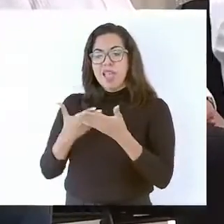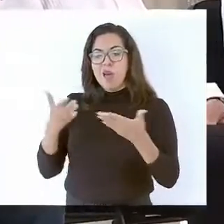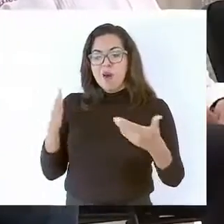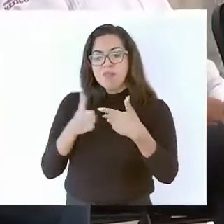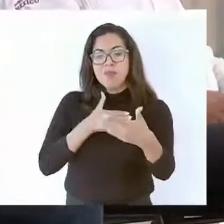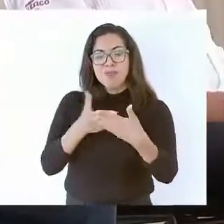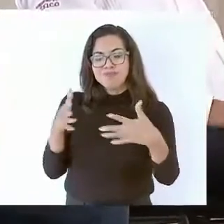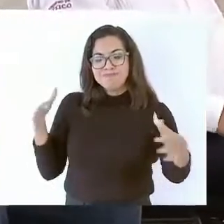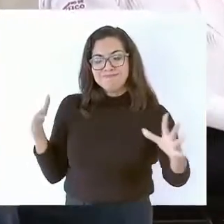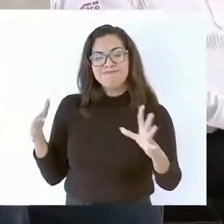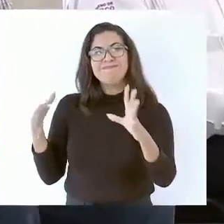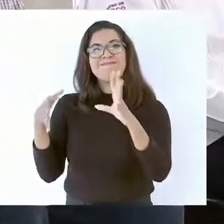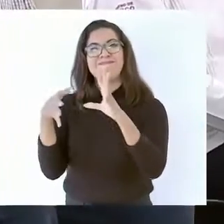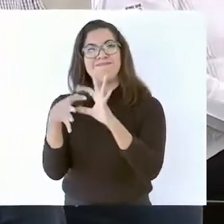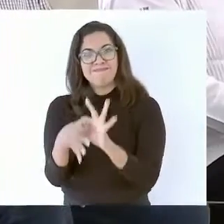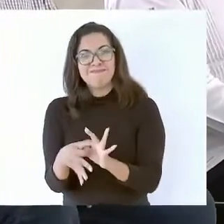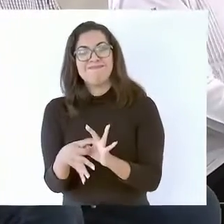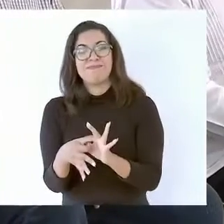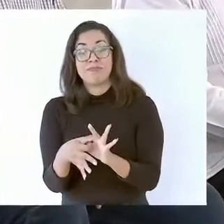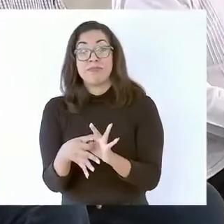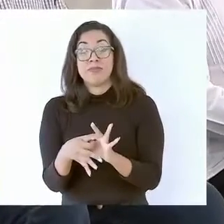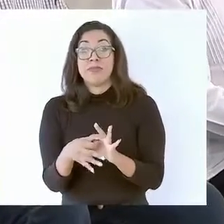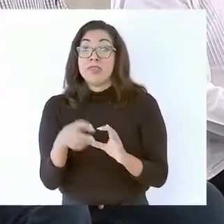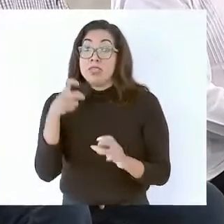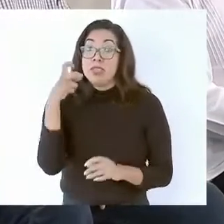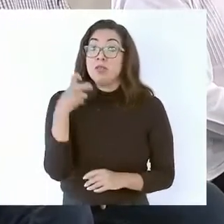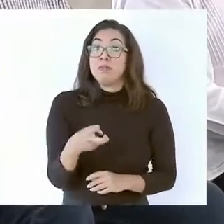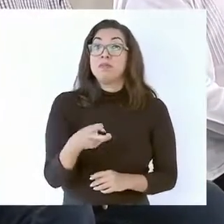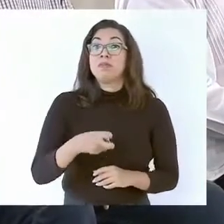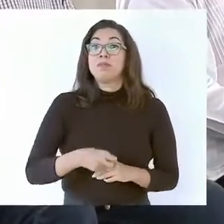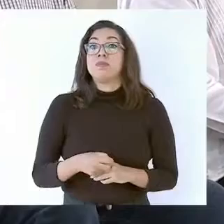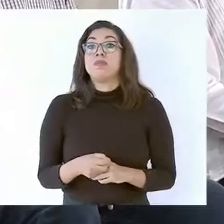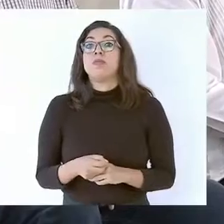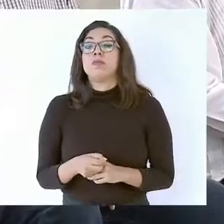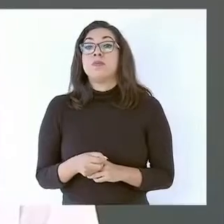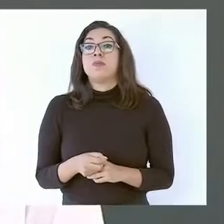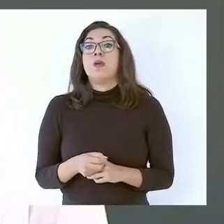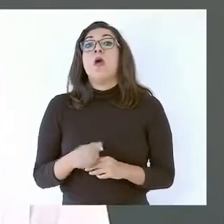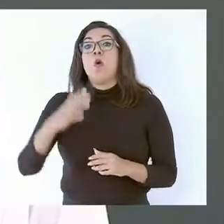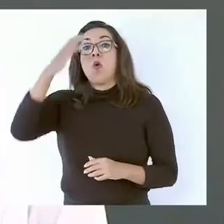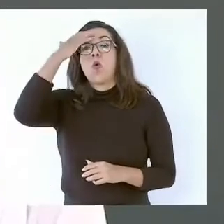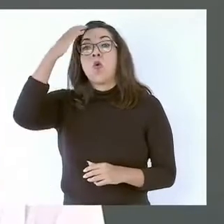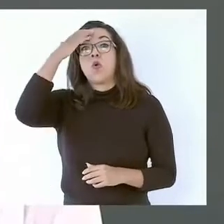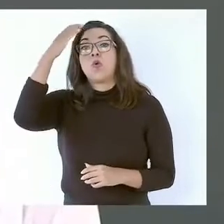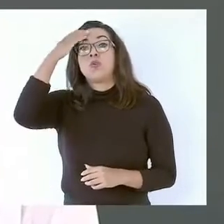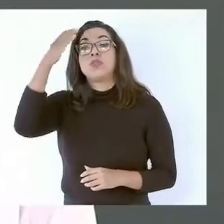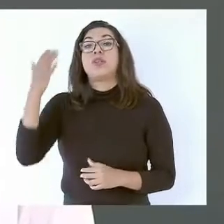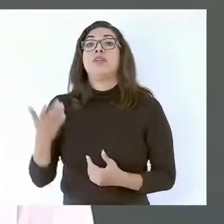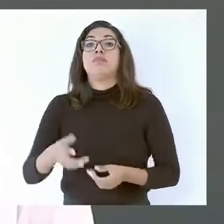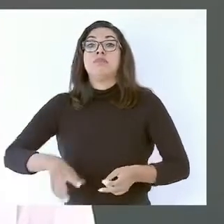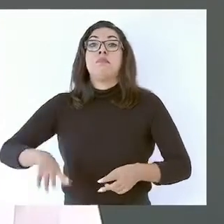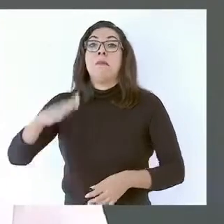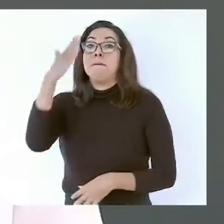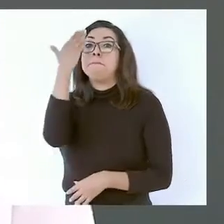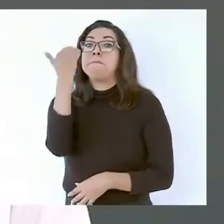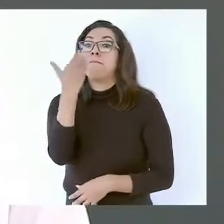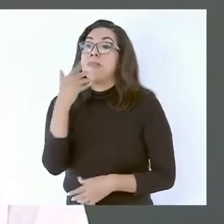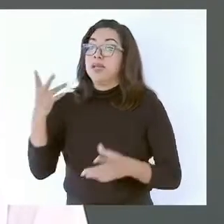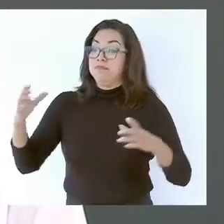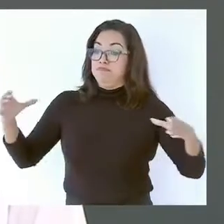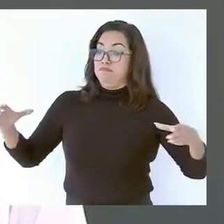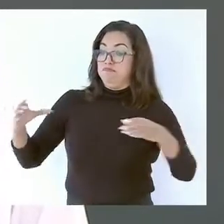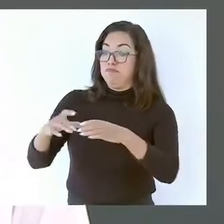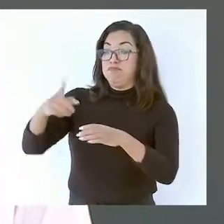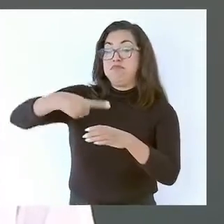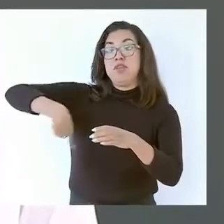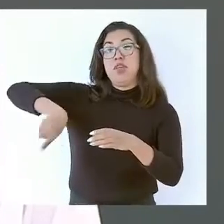para unir y desarrollar con progreso e identidad al mundo maya mexicano. En Quintana Roo estamos listos para hacer la parte